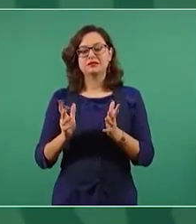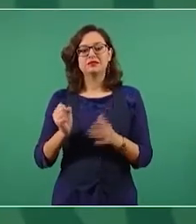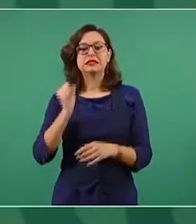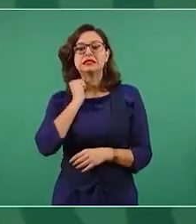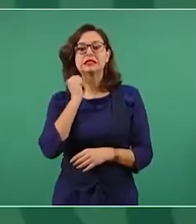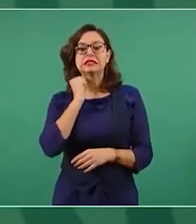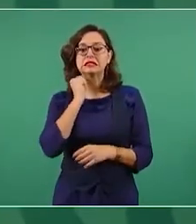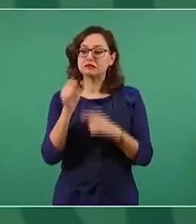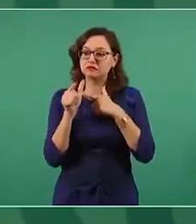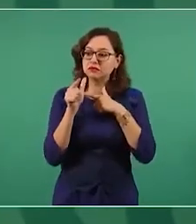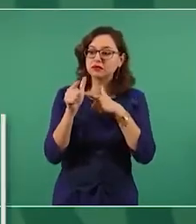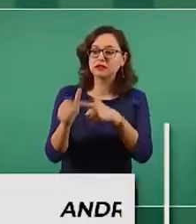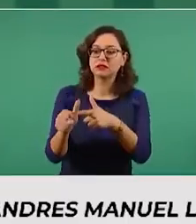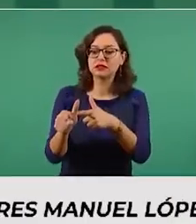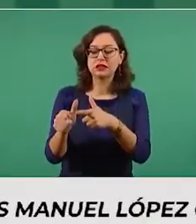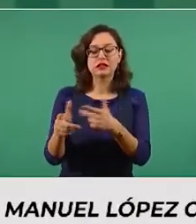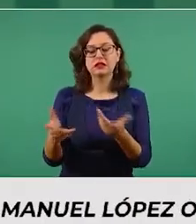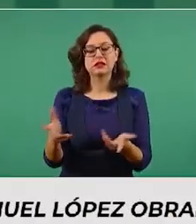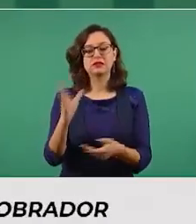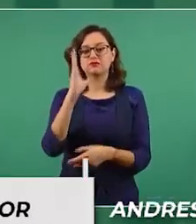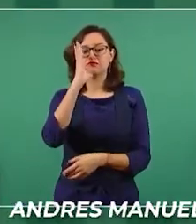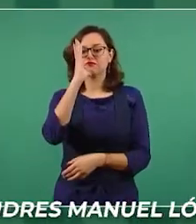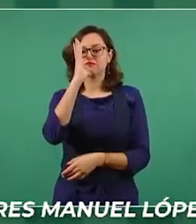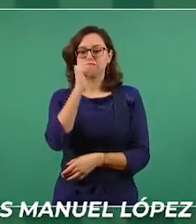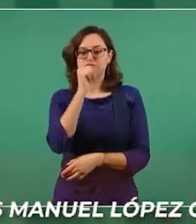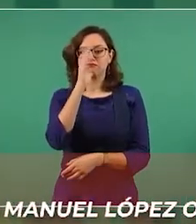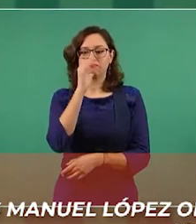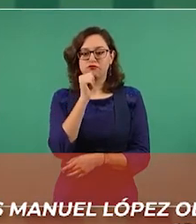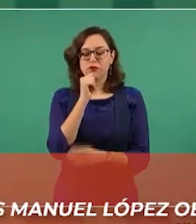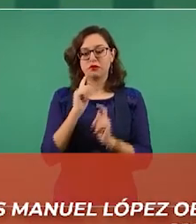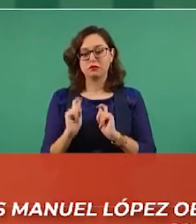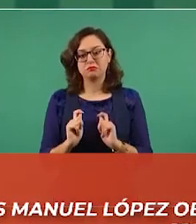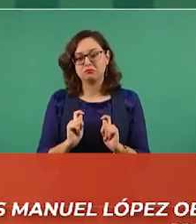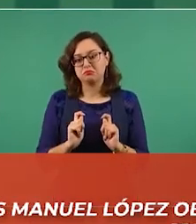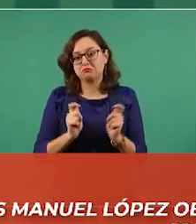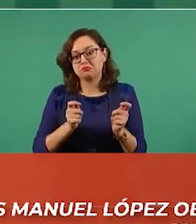Se perdería el espacio en el Senado.